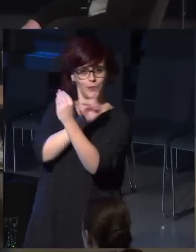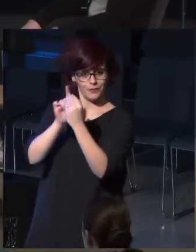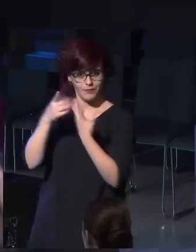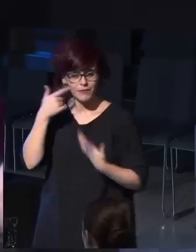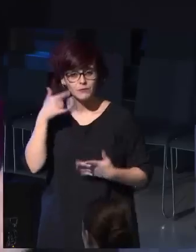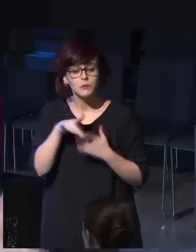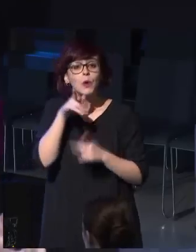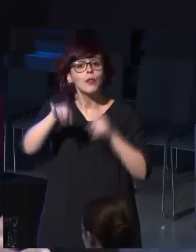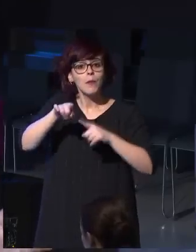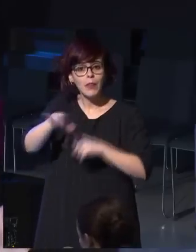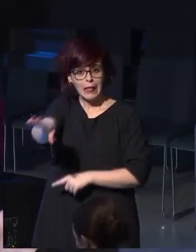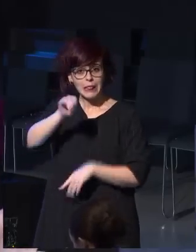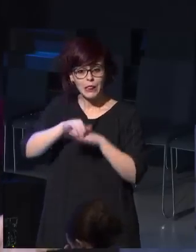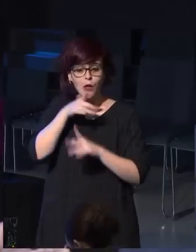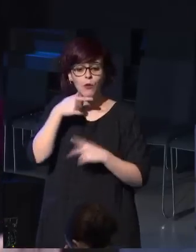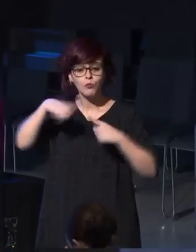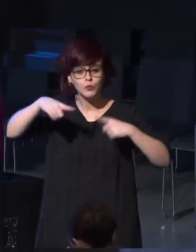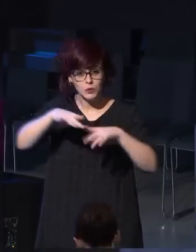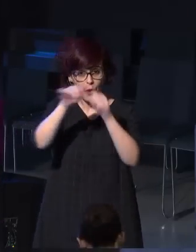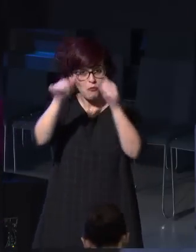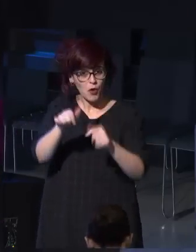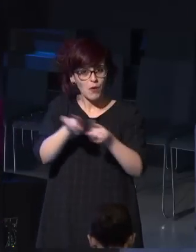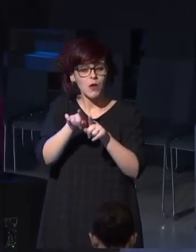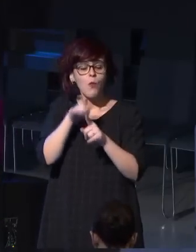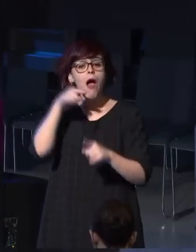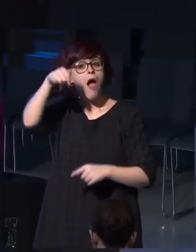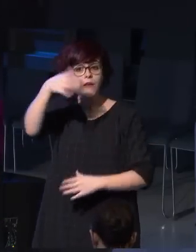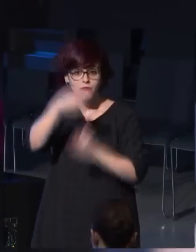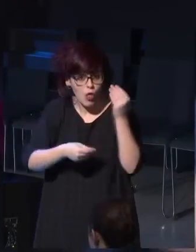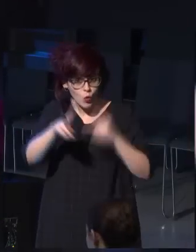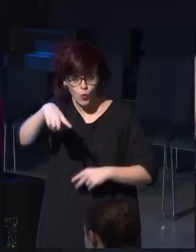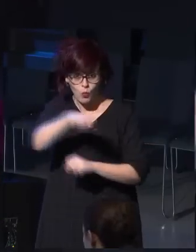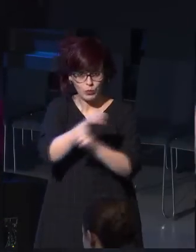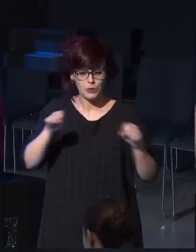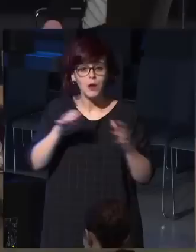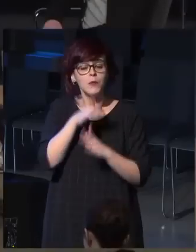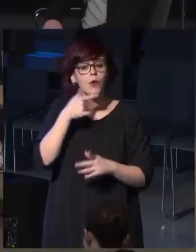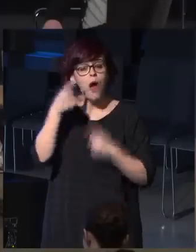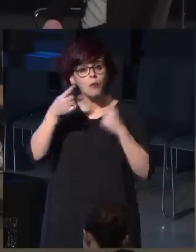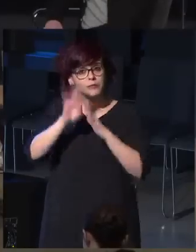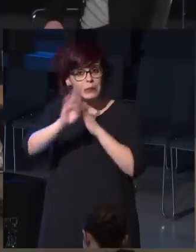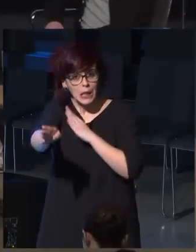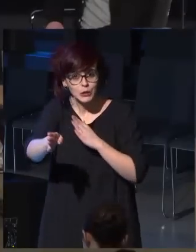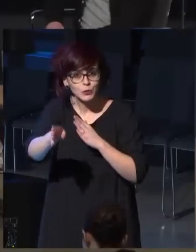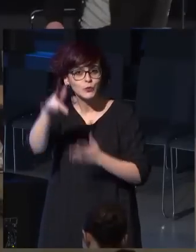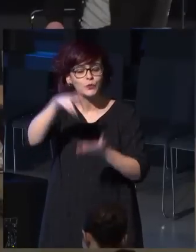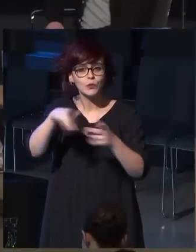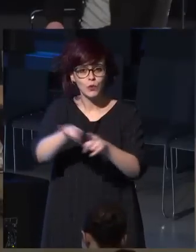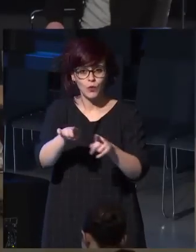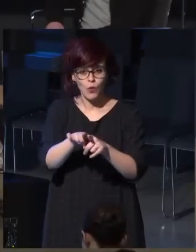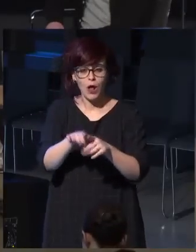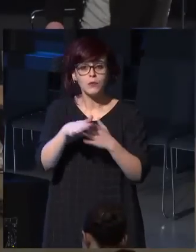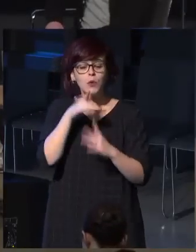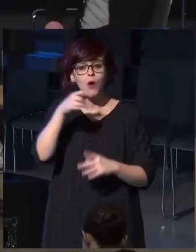es decir, bueno, pues todos grabamos en una toma, aquí no se equivoca nadie. Sí, no, no, pero en directo se toca incluso, sí. Quiero decirte, cuando un